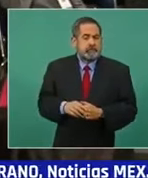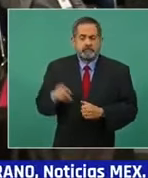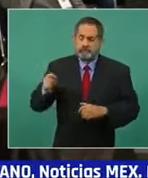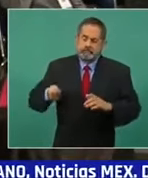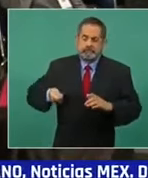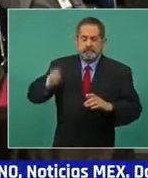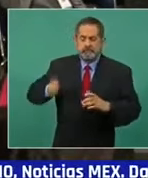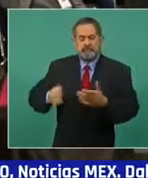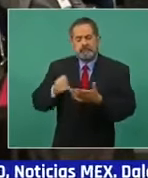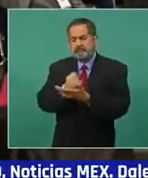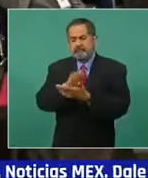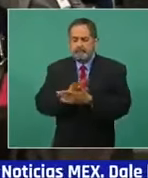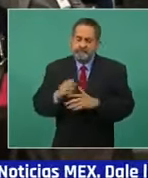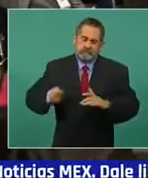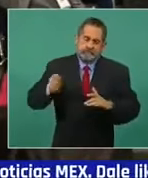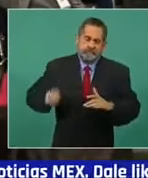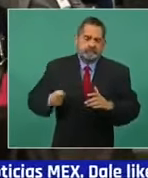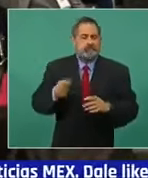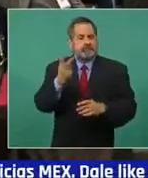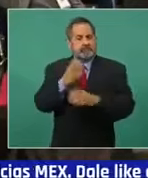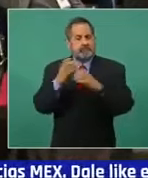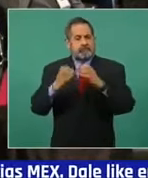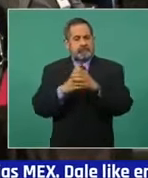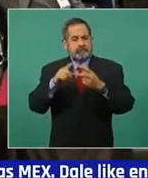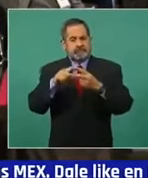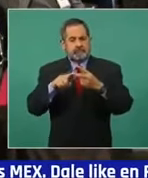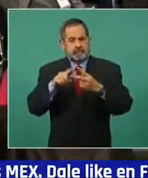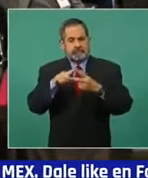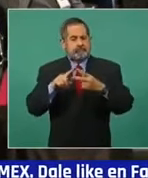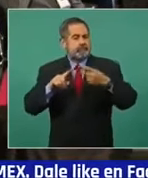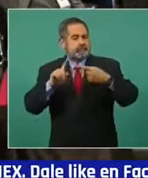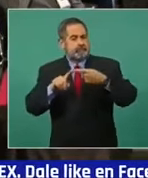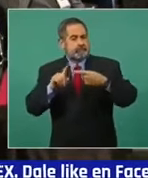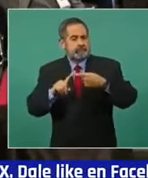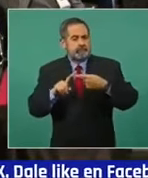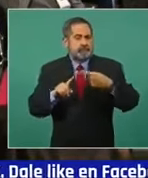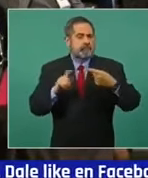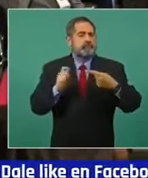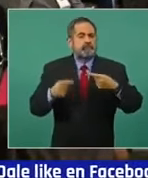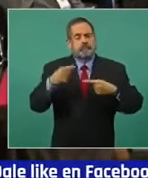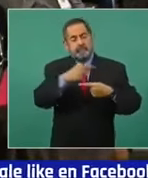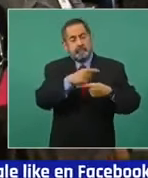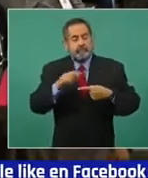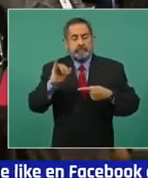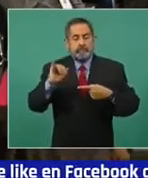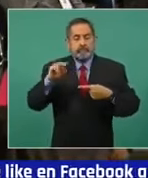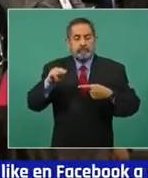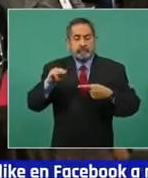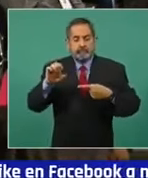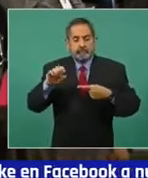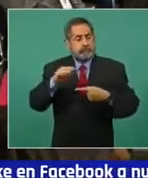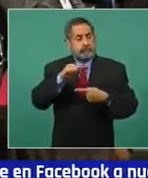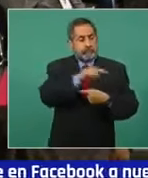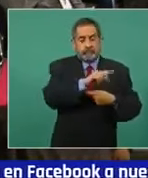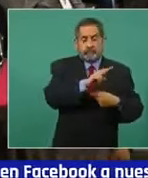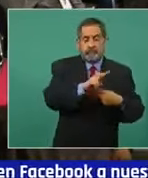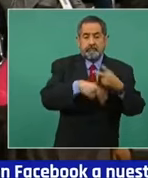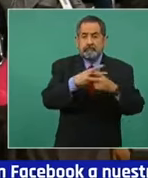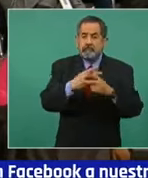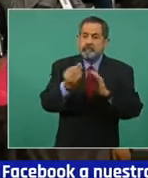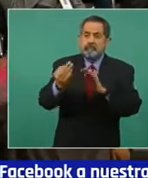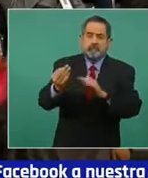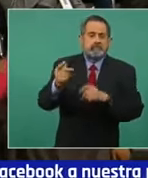resuelto, acordado dos puntos muy concretos. Uno, el INE acudió a la Suprema Corte